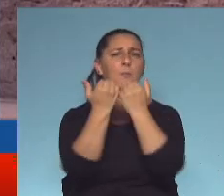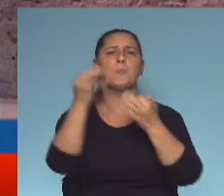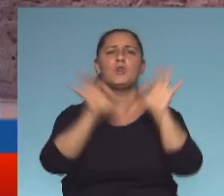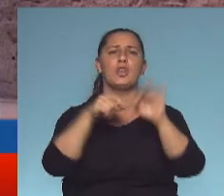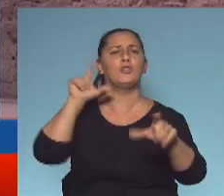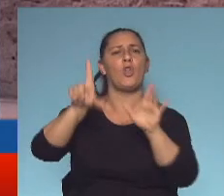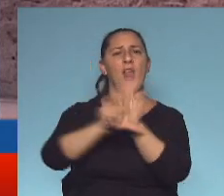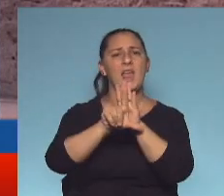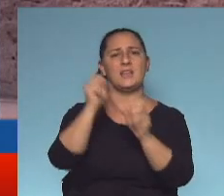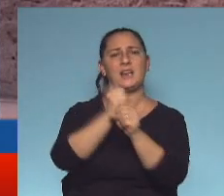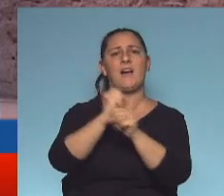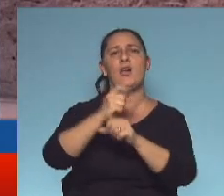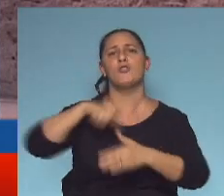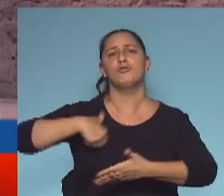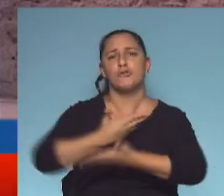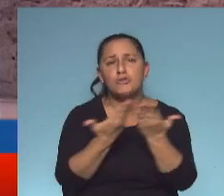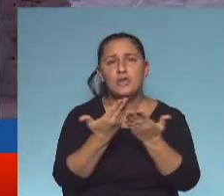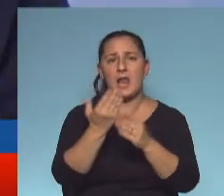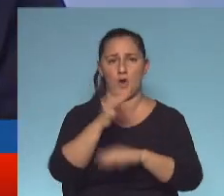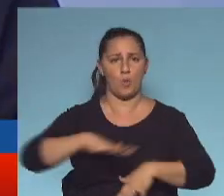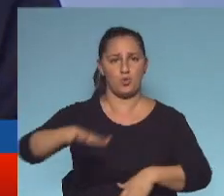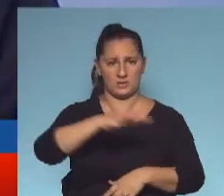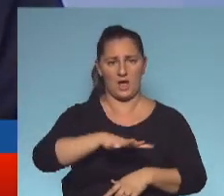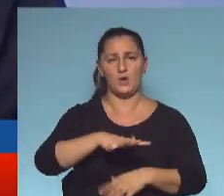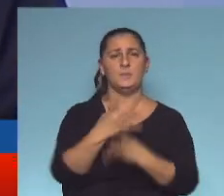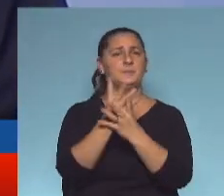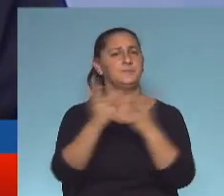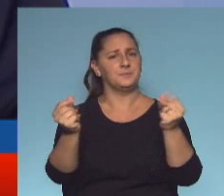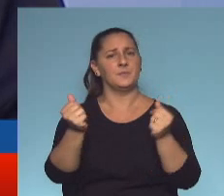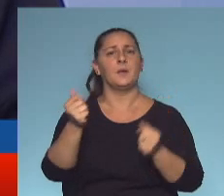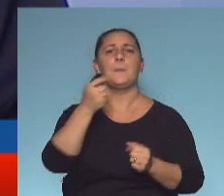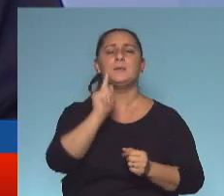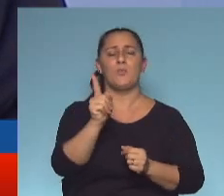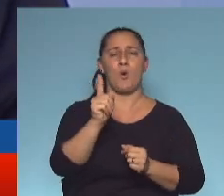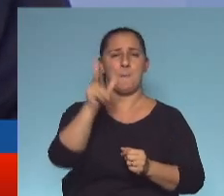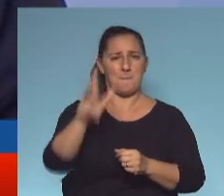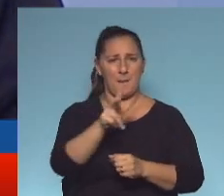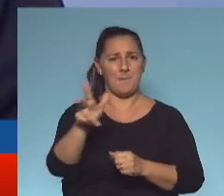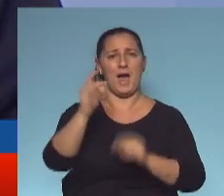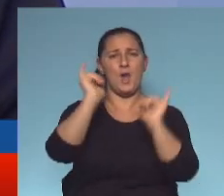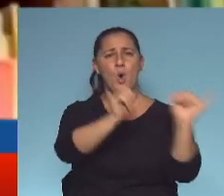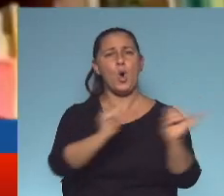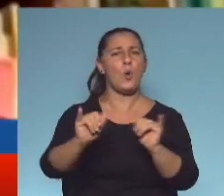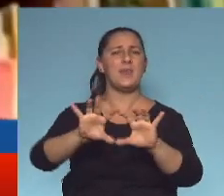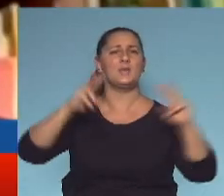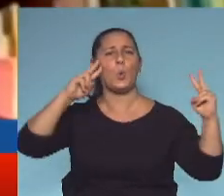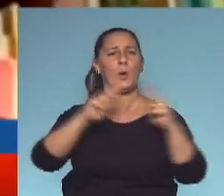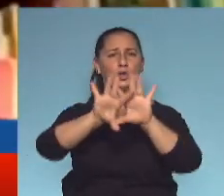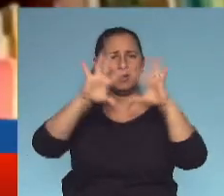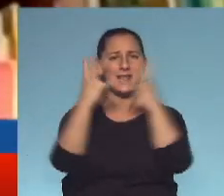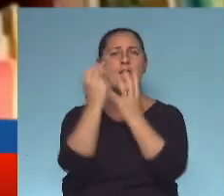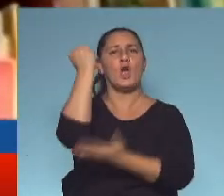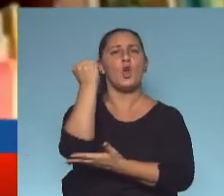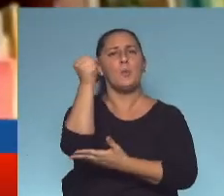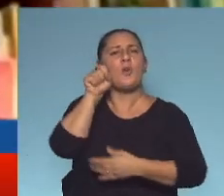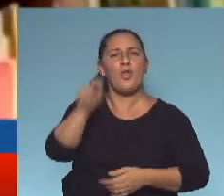ley del trabajador sociocomunitario. Finalizo con palabras de Francisco a los jóvenes participantes del encuentro internacional La Economía